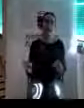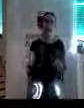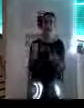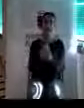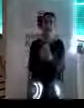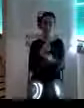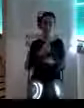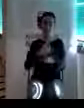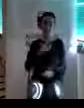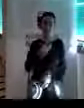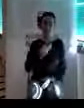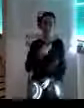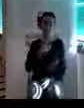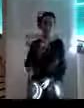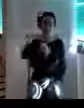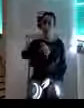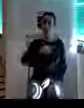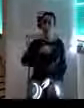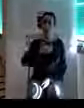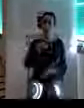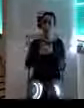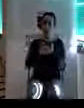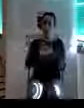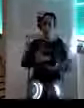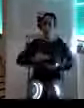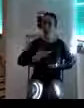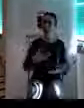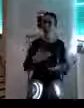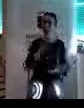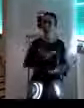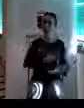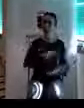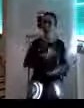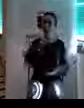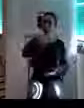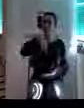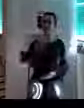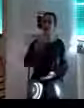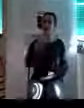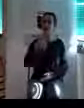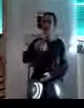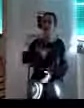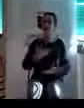si han hecho mucho por esta ciudad y eso es lo que le salga a ustedes la cara